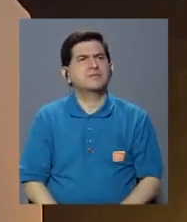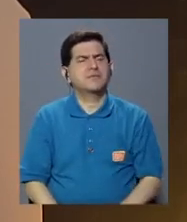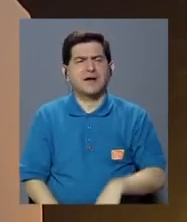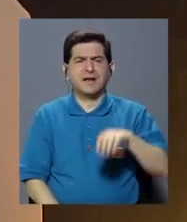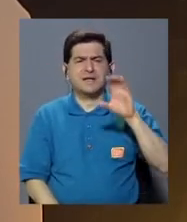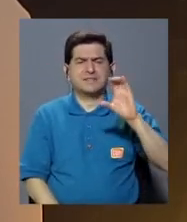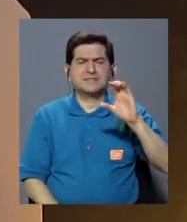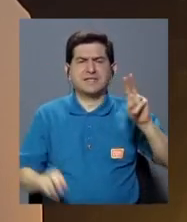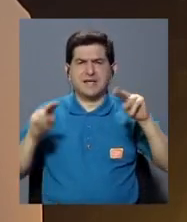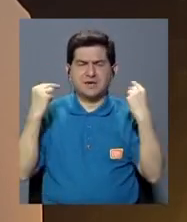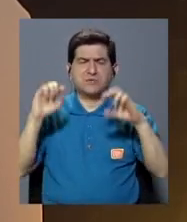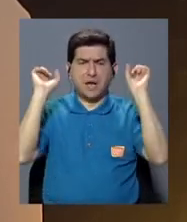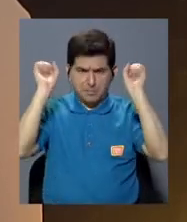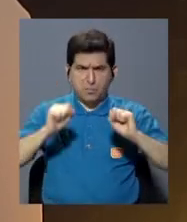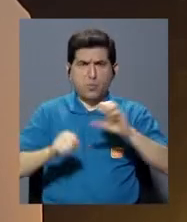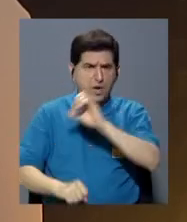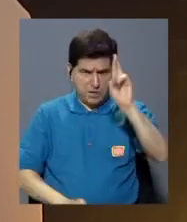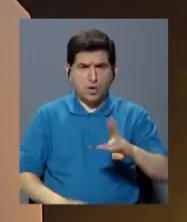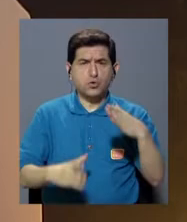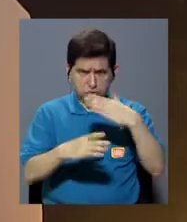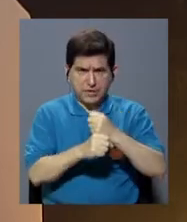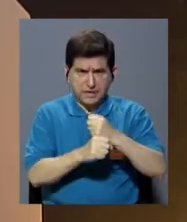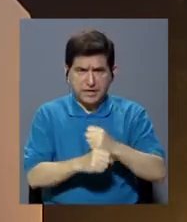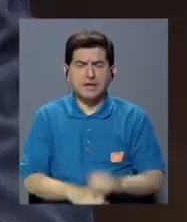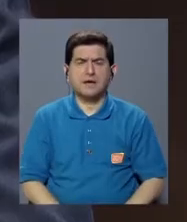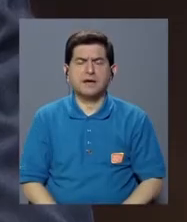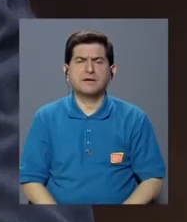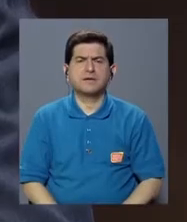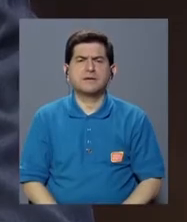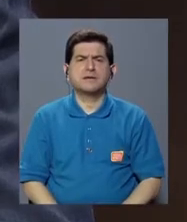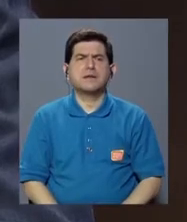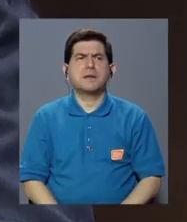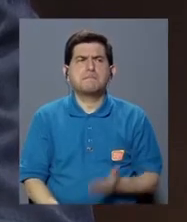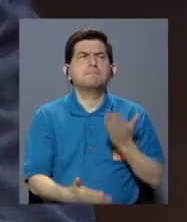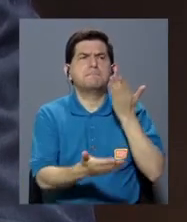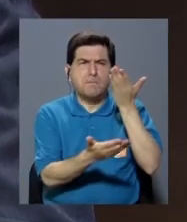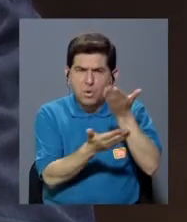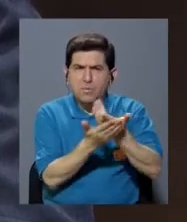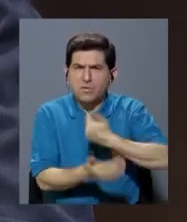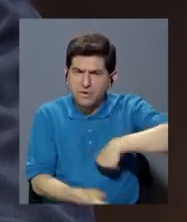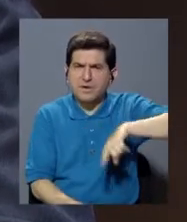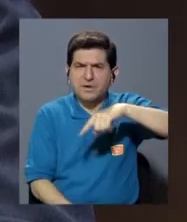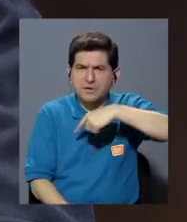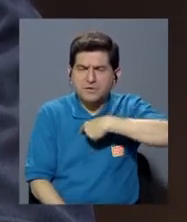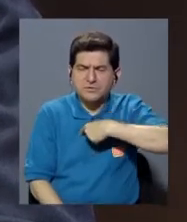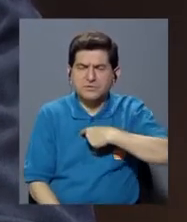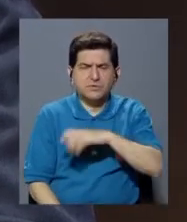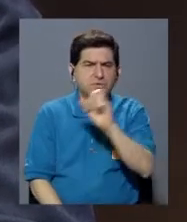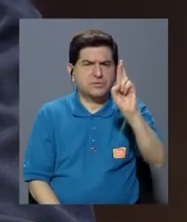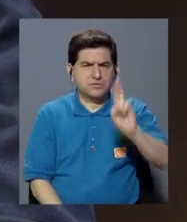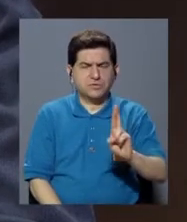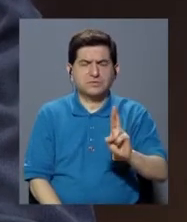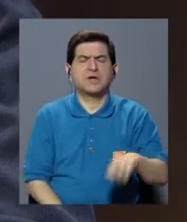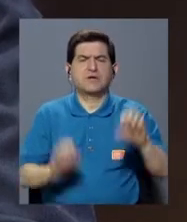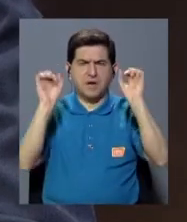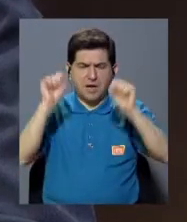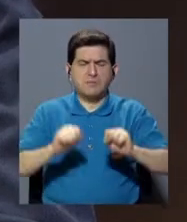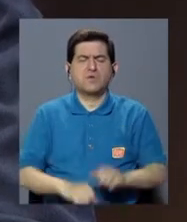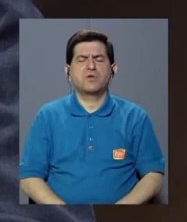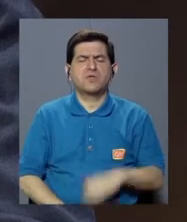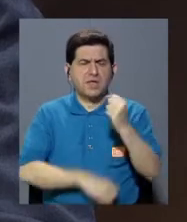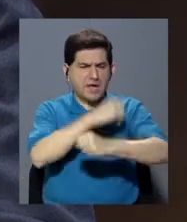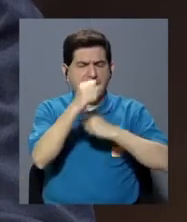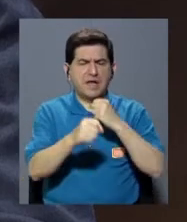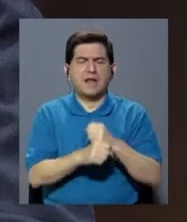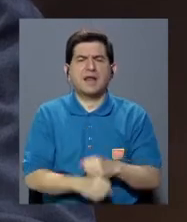carbono neutral es posible para Costa Rica, sin duda. ¿No, Jorge? Se había planteado que Costa Rica podía ser carbono neutral en el